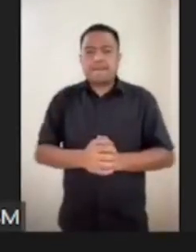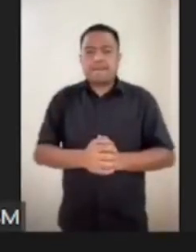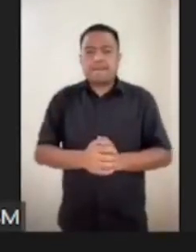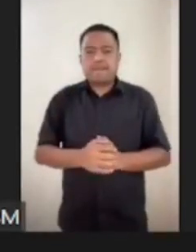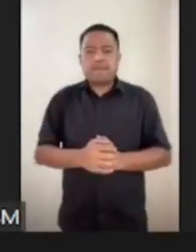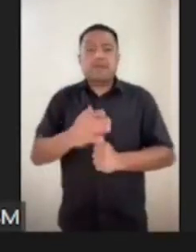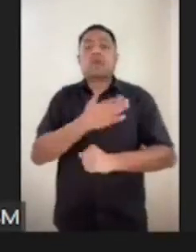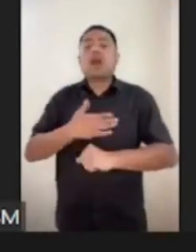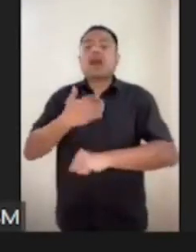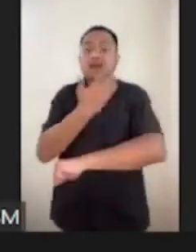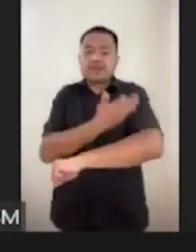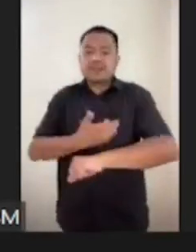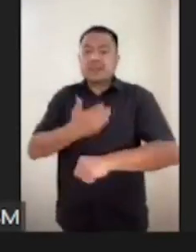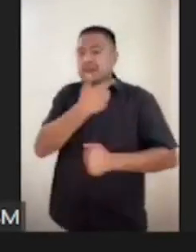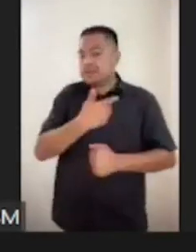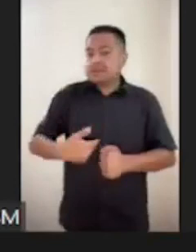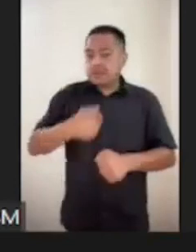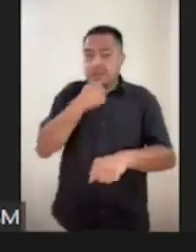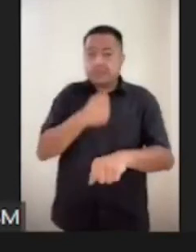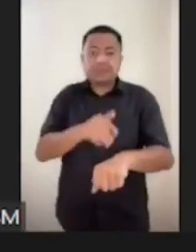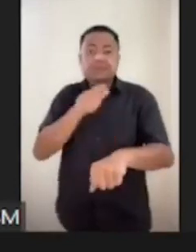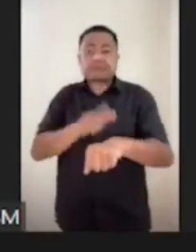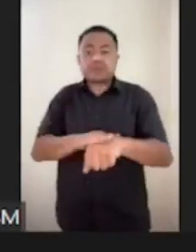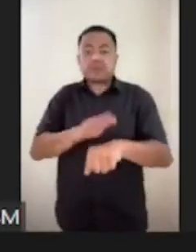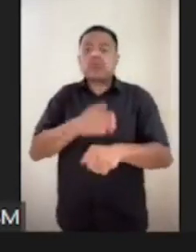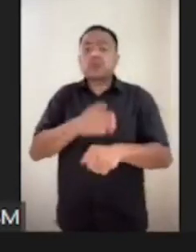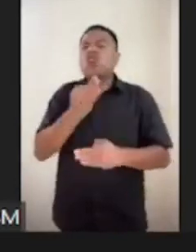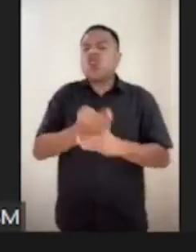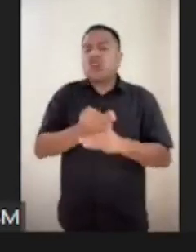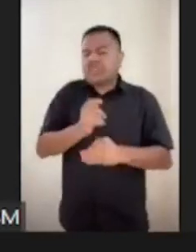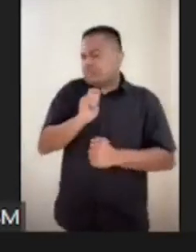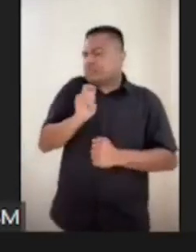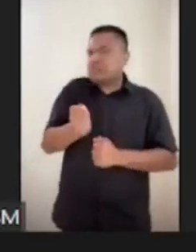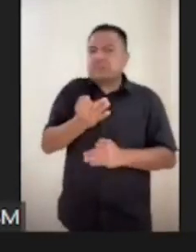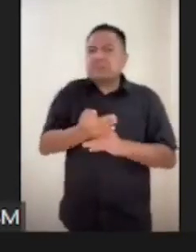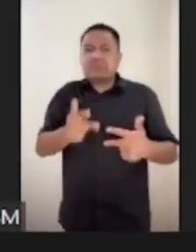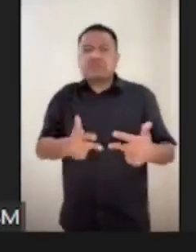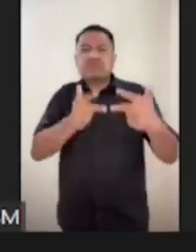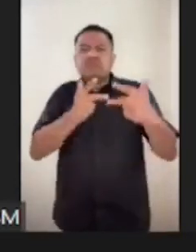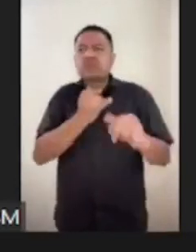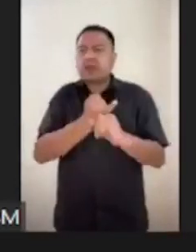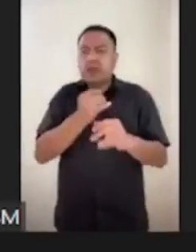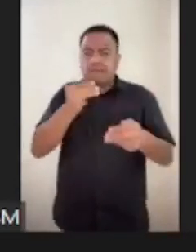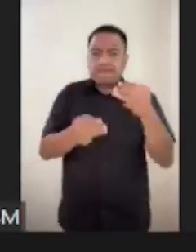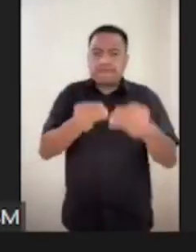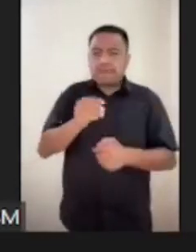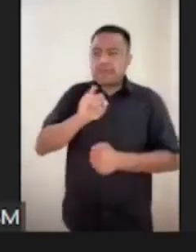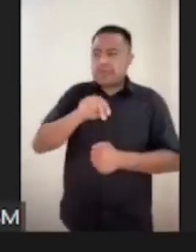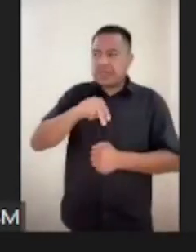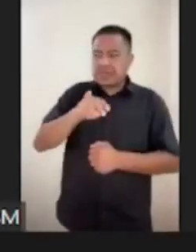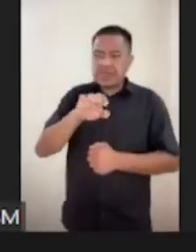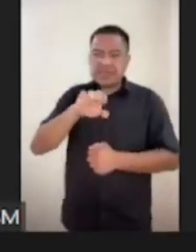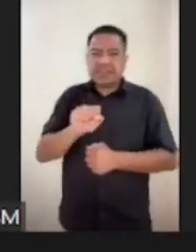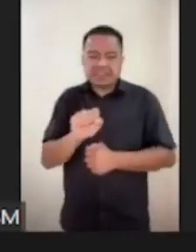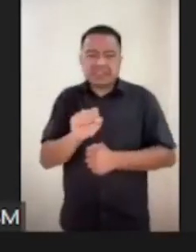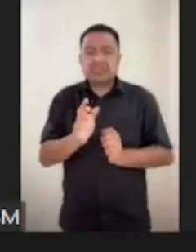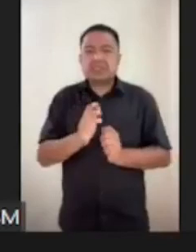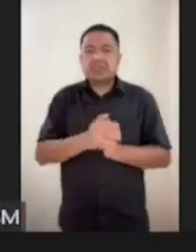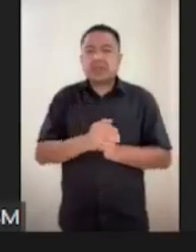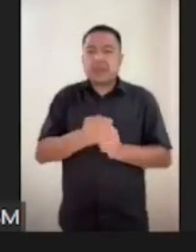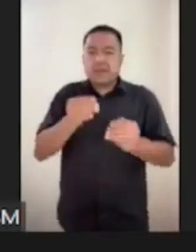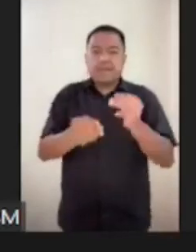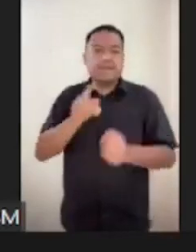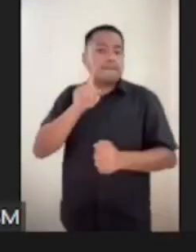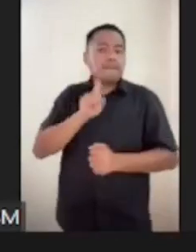Buenas tardes, magistrada presidenta. Hago constar que además de usted se encuentran en esta sesión no presencial el magistrado José Inés Betancur Salgado, las